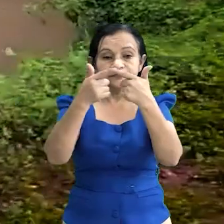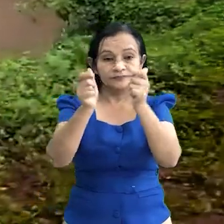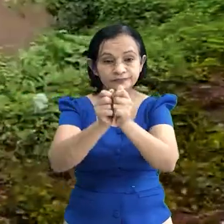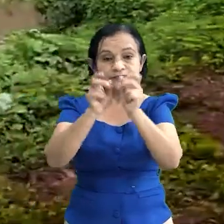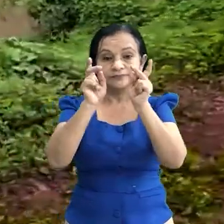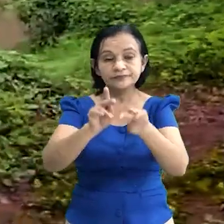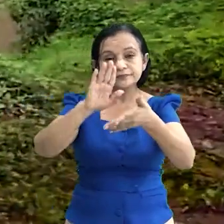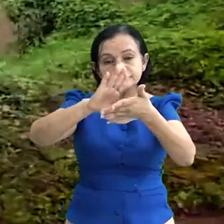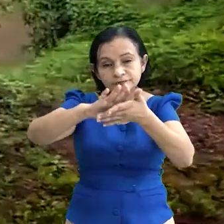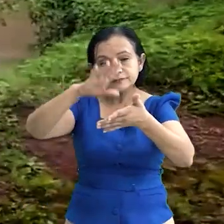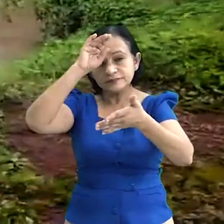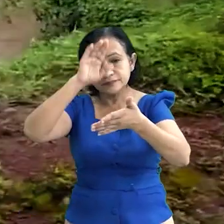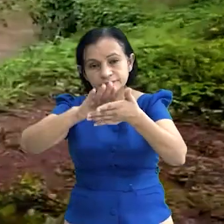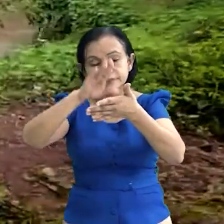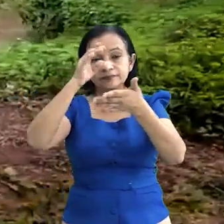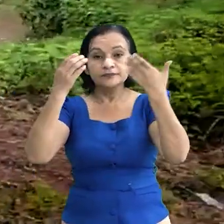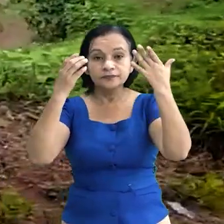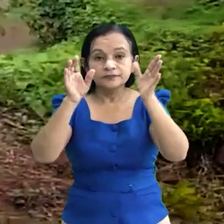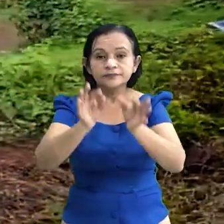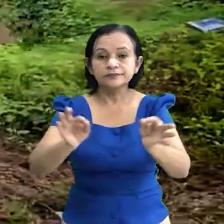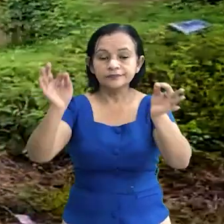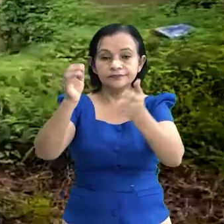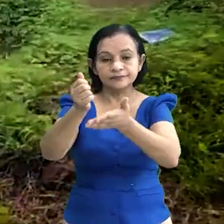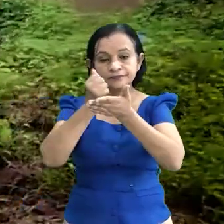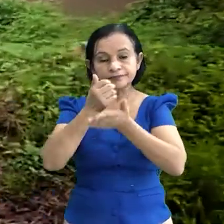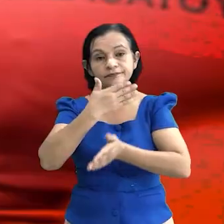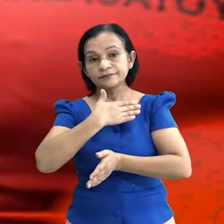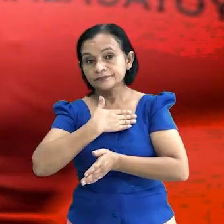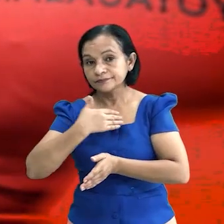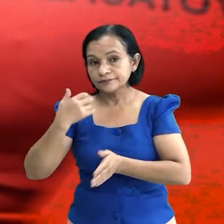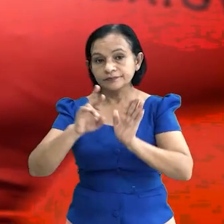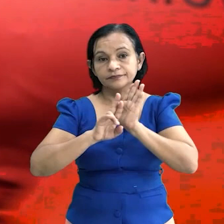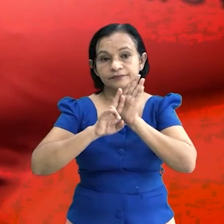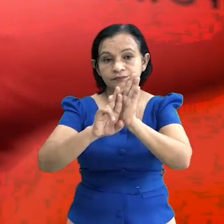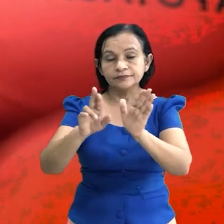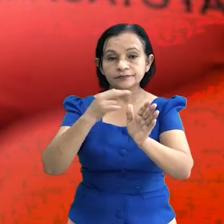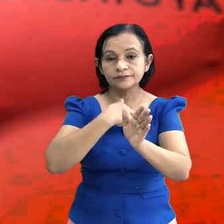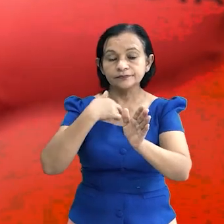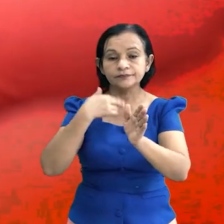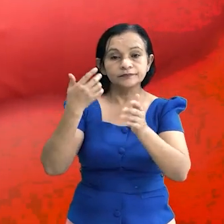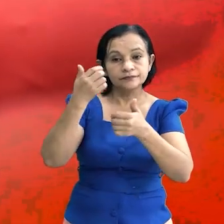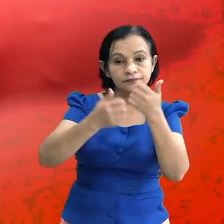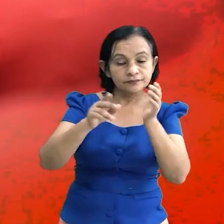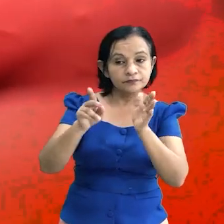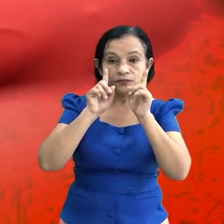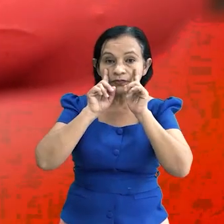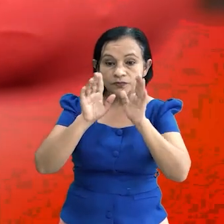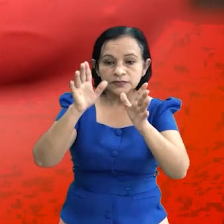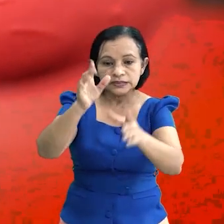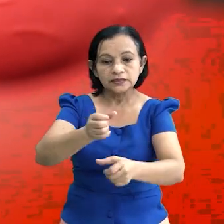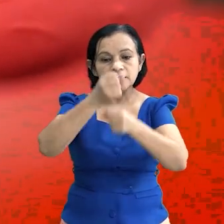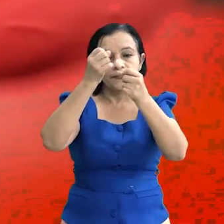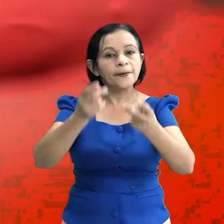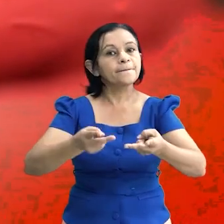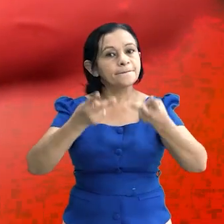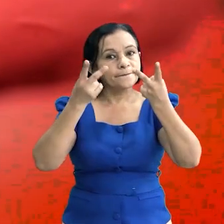y aprendizaje son dos elementos que han dado su mejor resultado cuando se trata de reducir riesgos y salvar